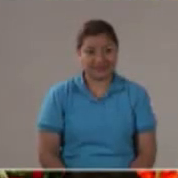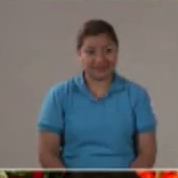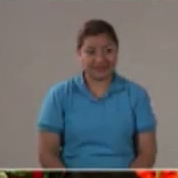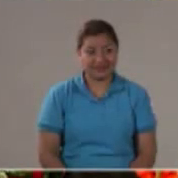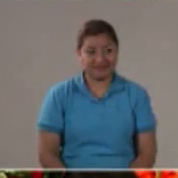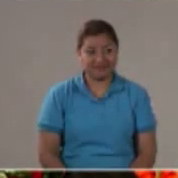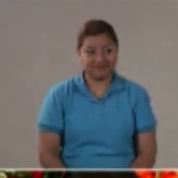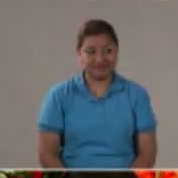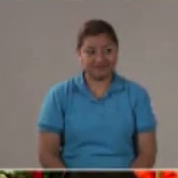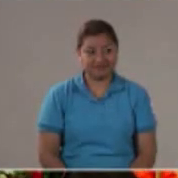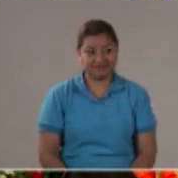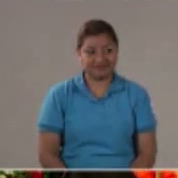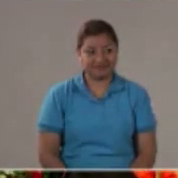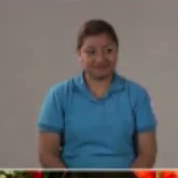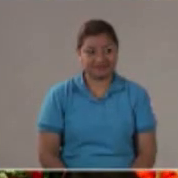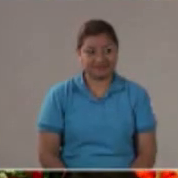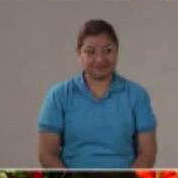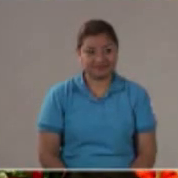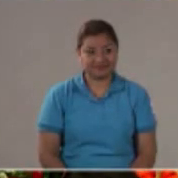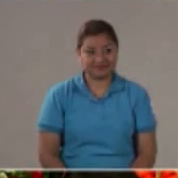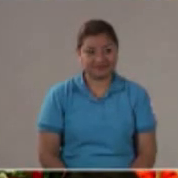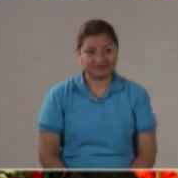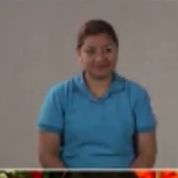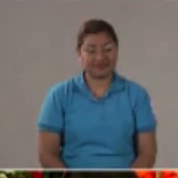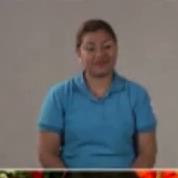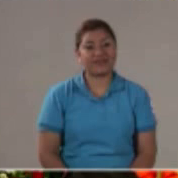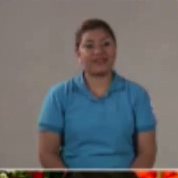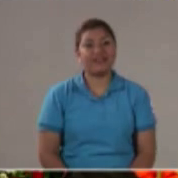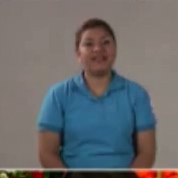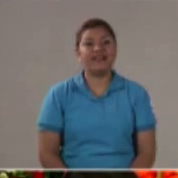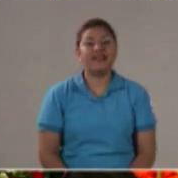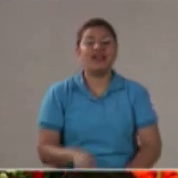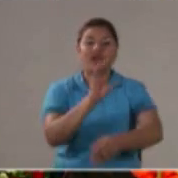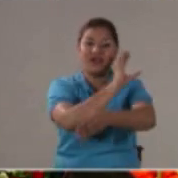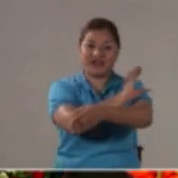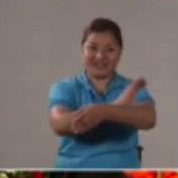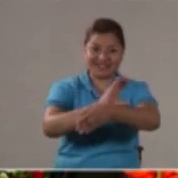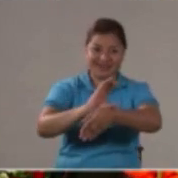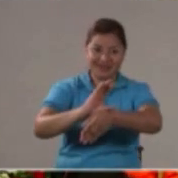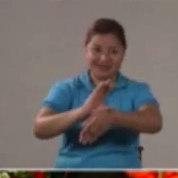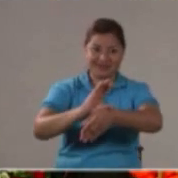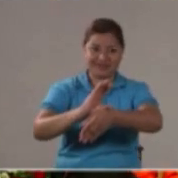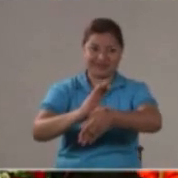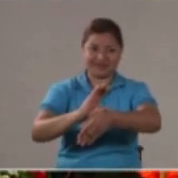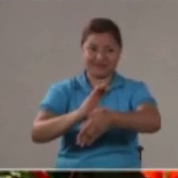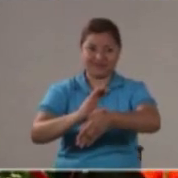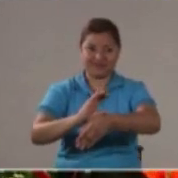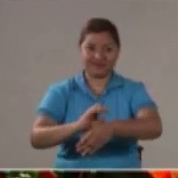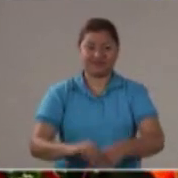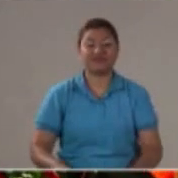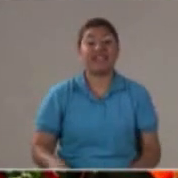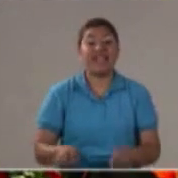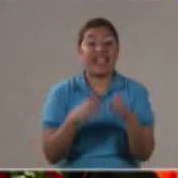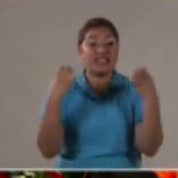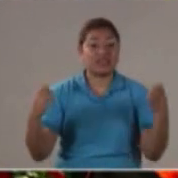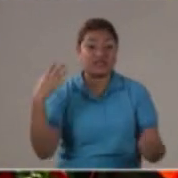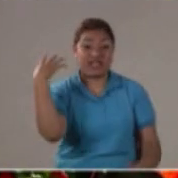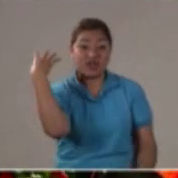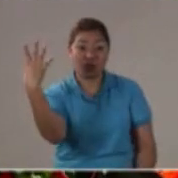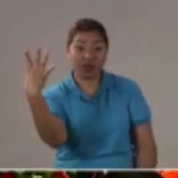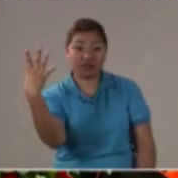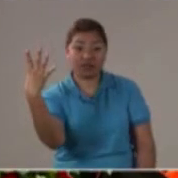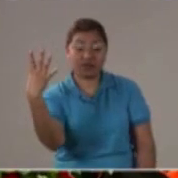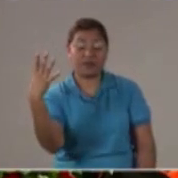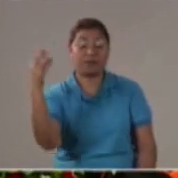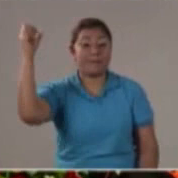me importa, sí me importa. Déjeme volver otra vez a la carga. O sea, aquí habrían cuatro bendiciones ya.